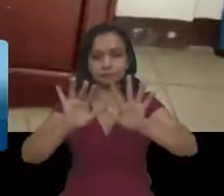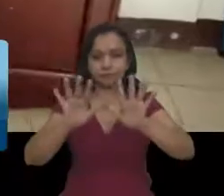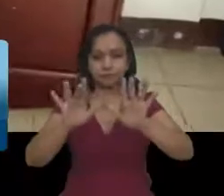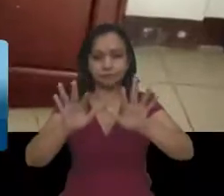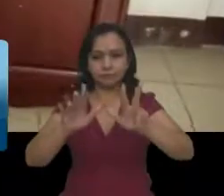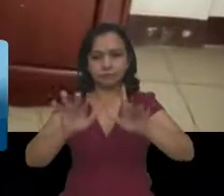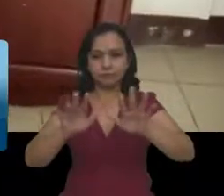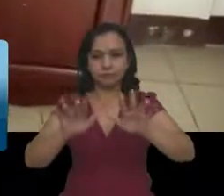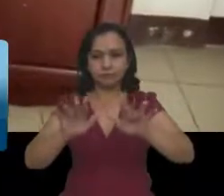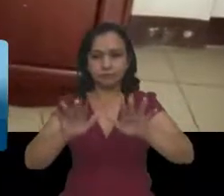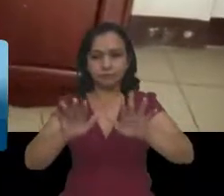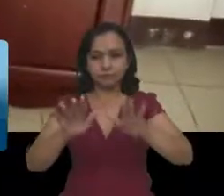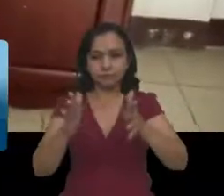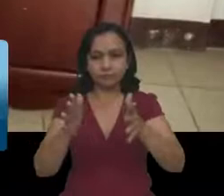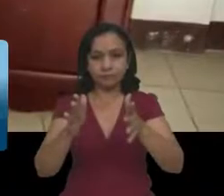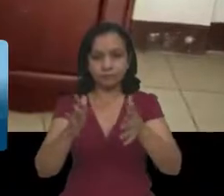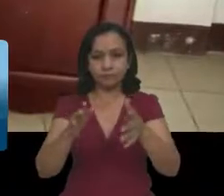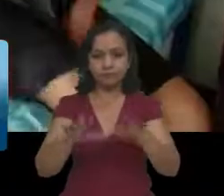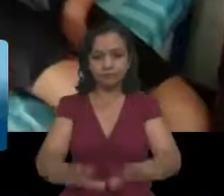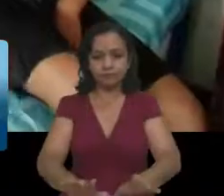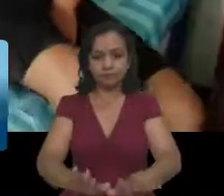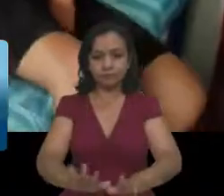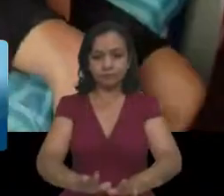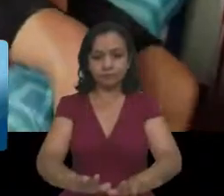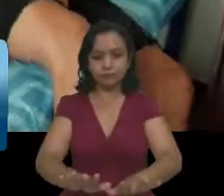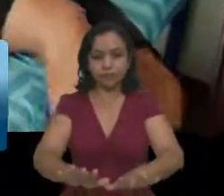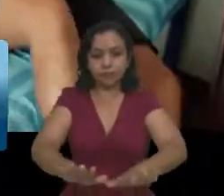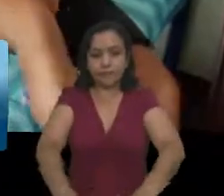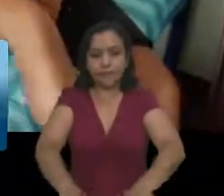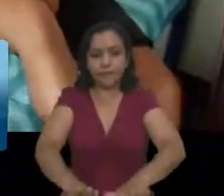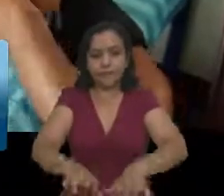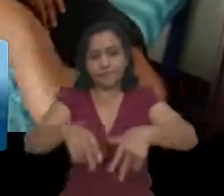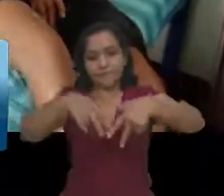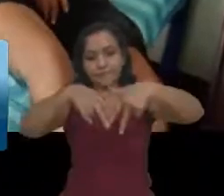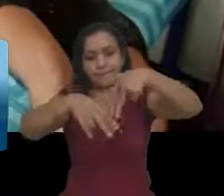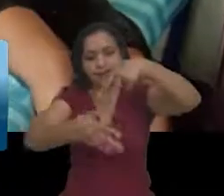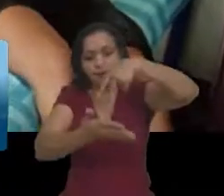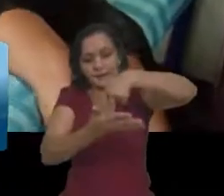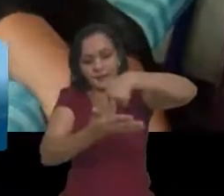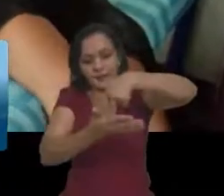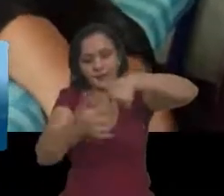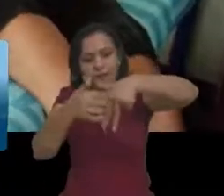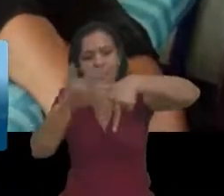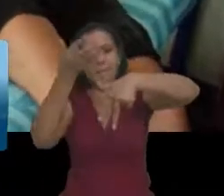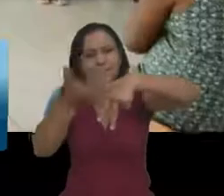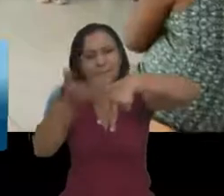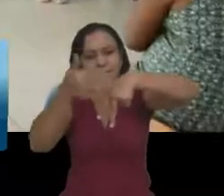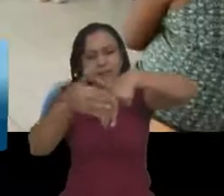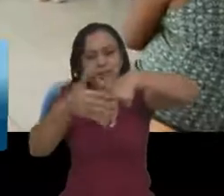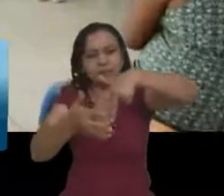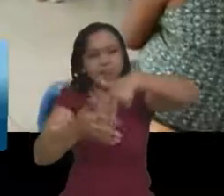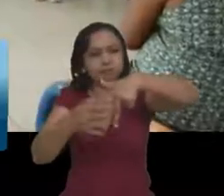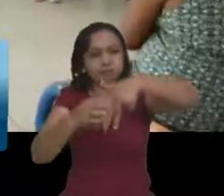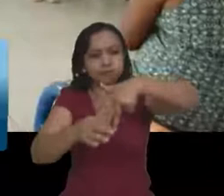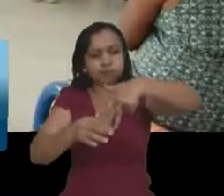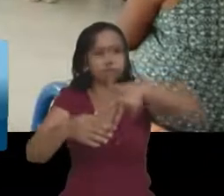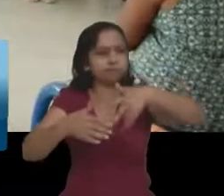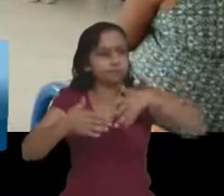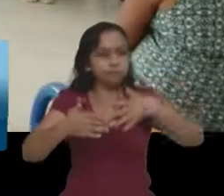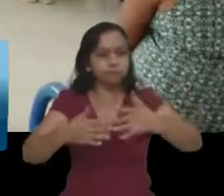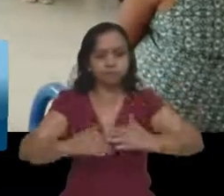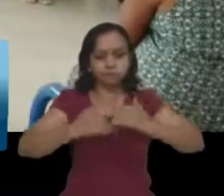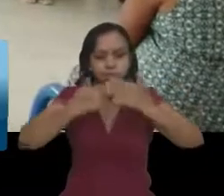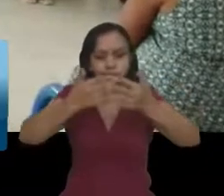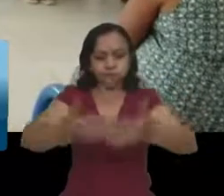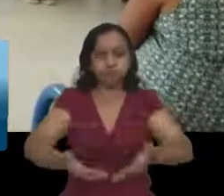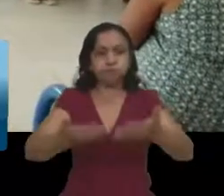están, no es como los pies, pues, que están cargados, que están sosteniendo el abdomen o exacto. El embarazo pues, de